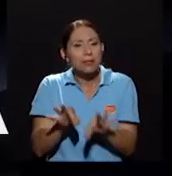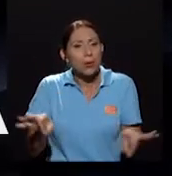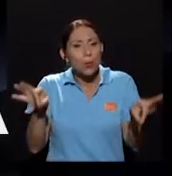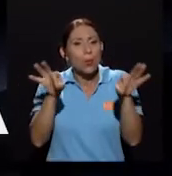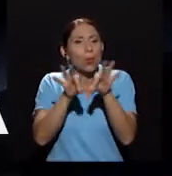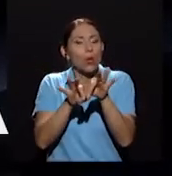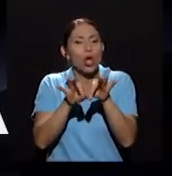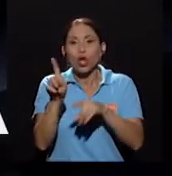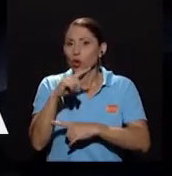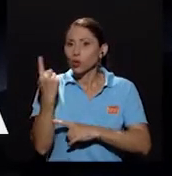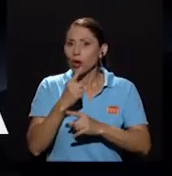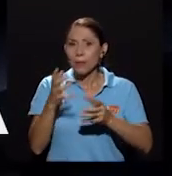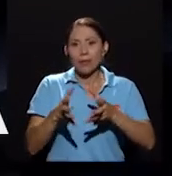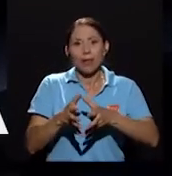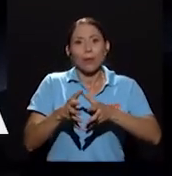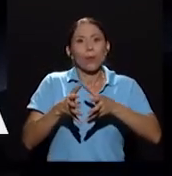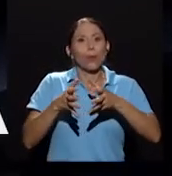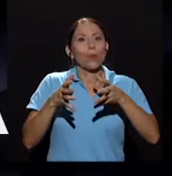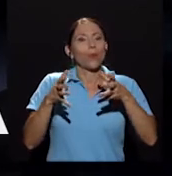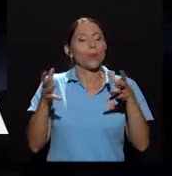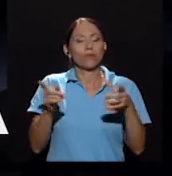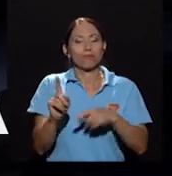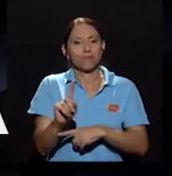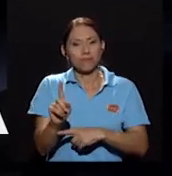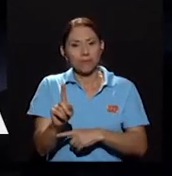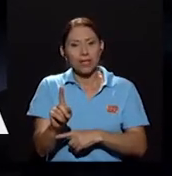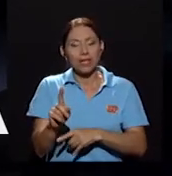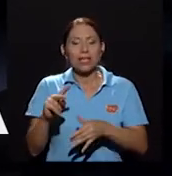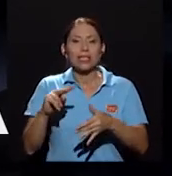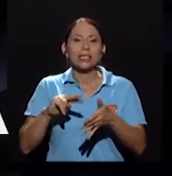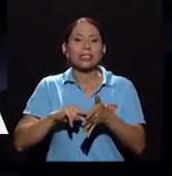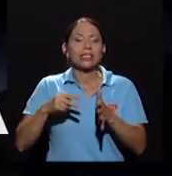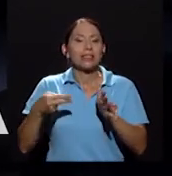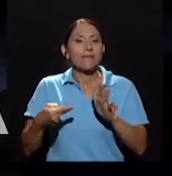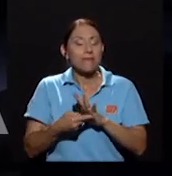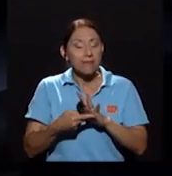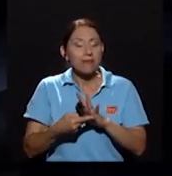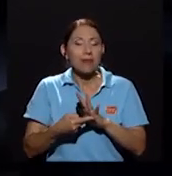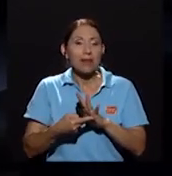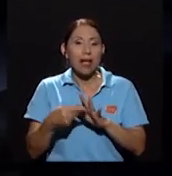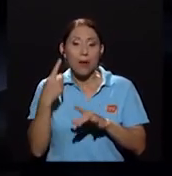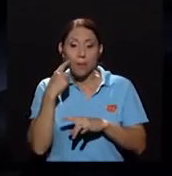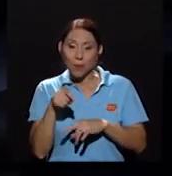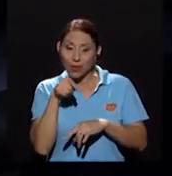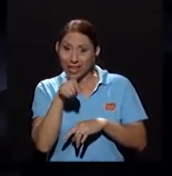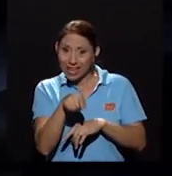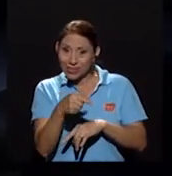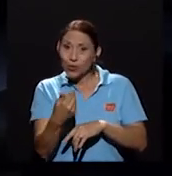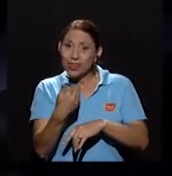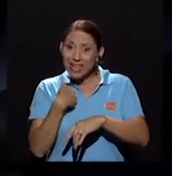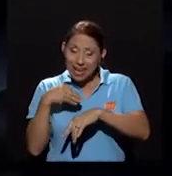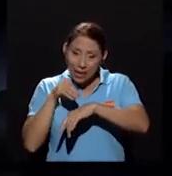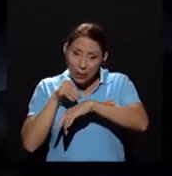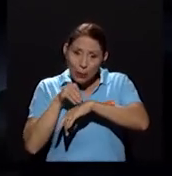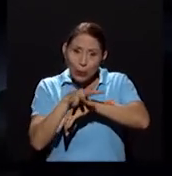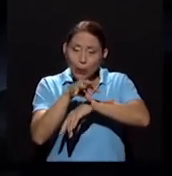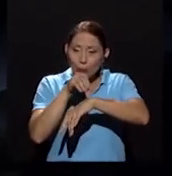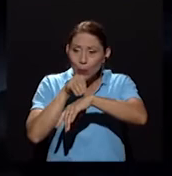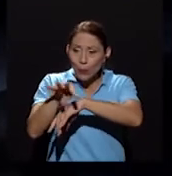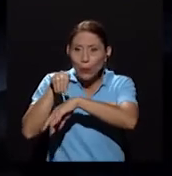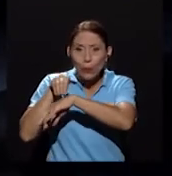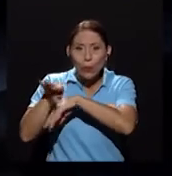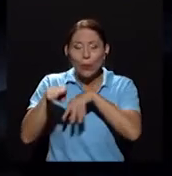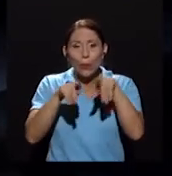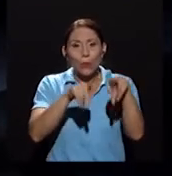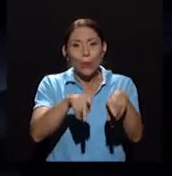en dimensiones sino en las repercusiones que directamente tienen sobre su población